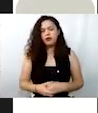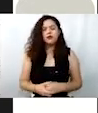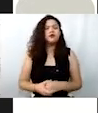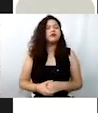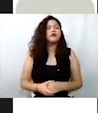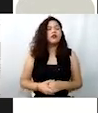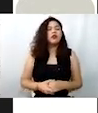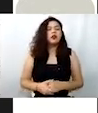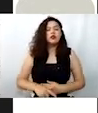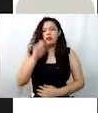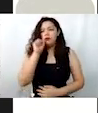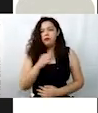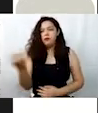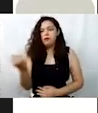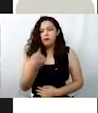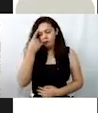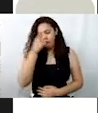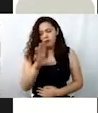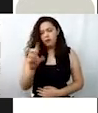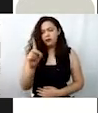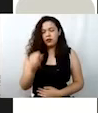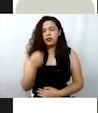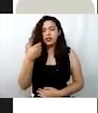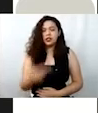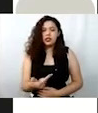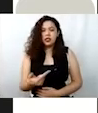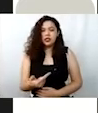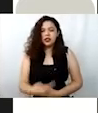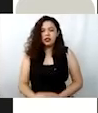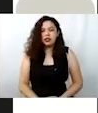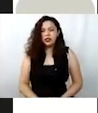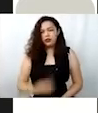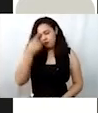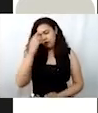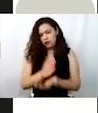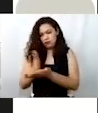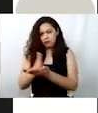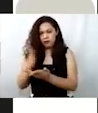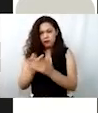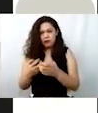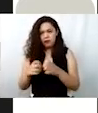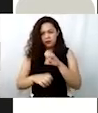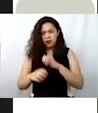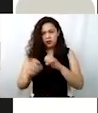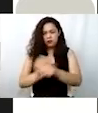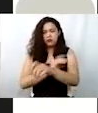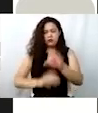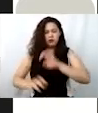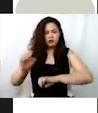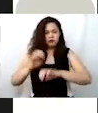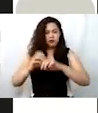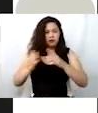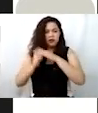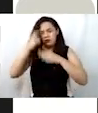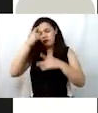para el tema del ODS 7, ofreciendo acceso a energía sostenible y asequible con el fin de mejorar la calidad de